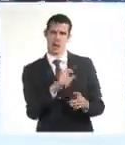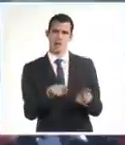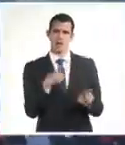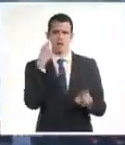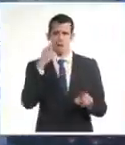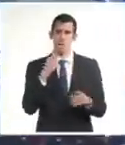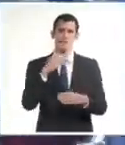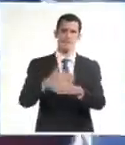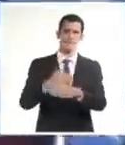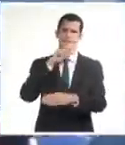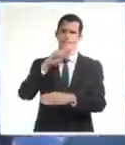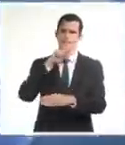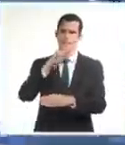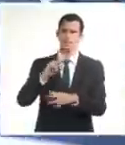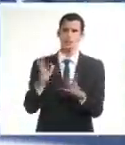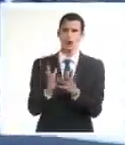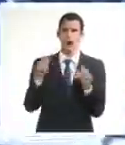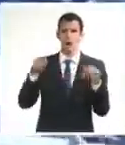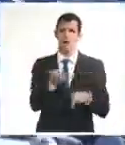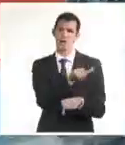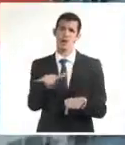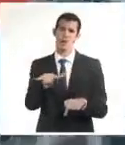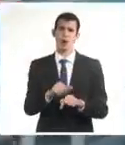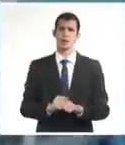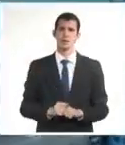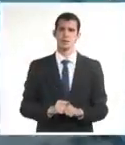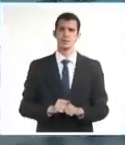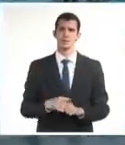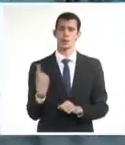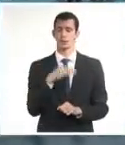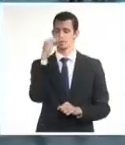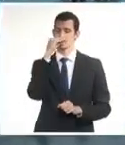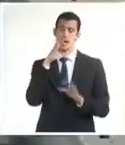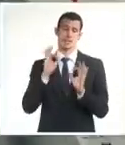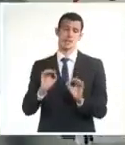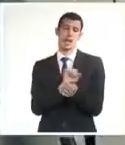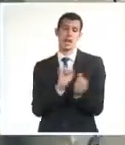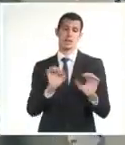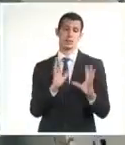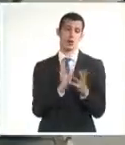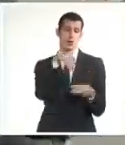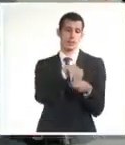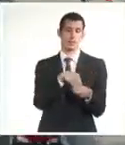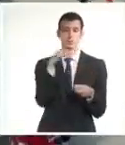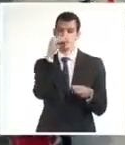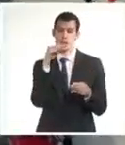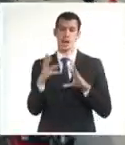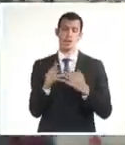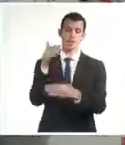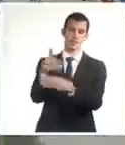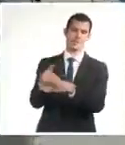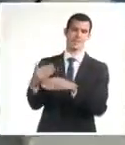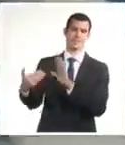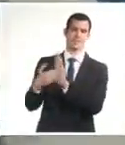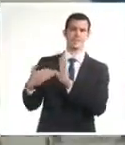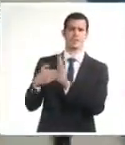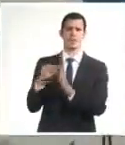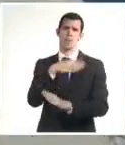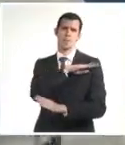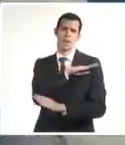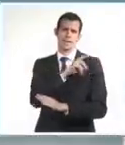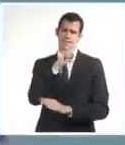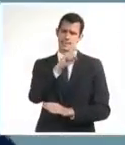guardia que calificó como el precio de la libertad, de la soberanía y el precio de la paz.